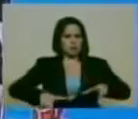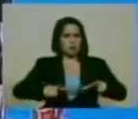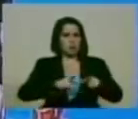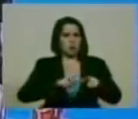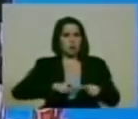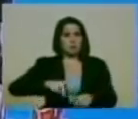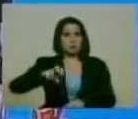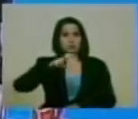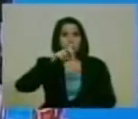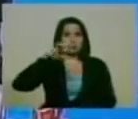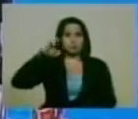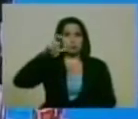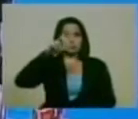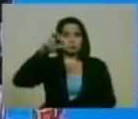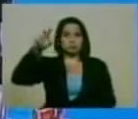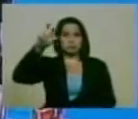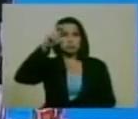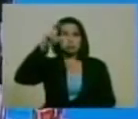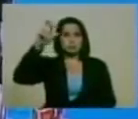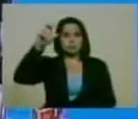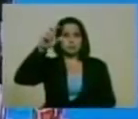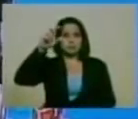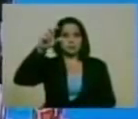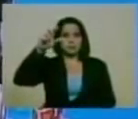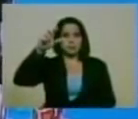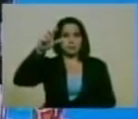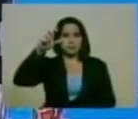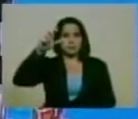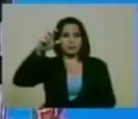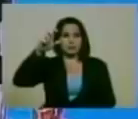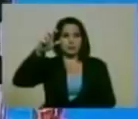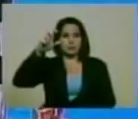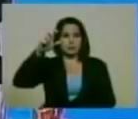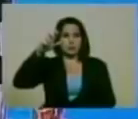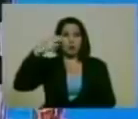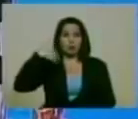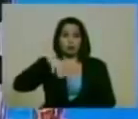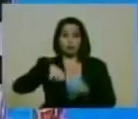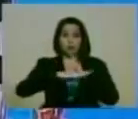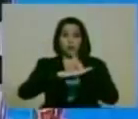subía por unas caminerías que aún se conservan,